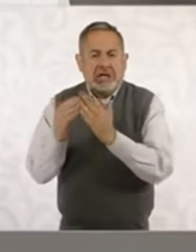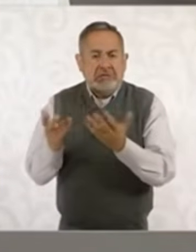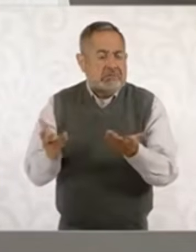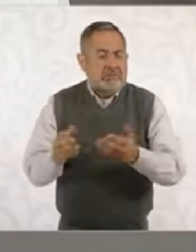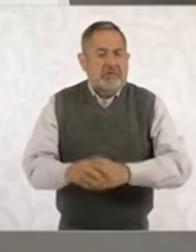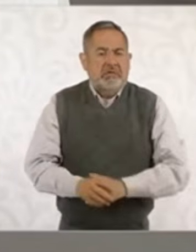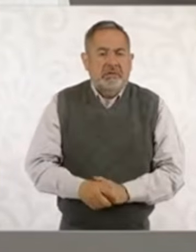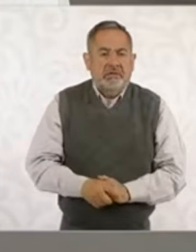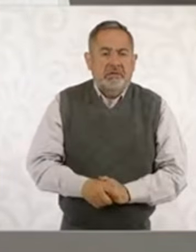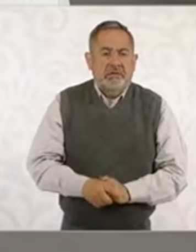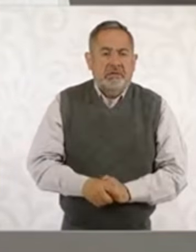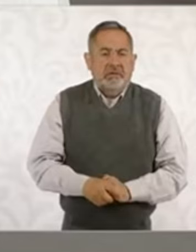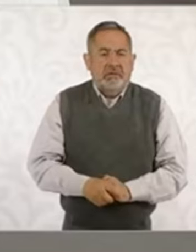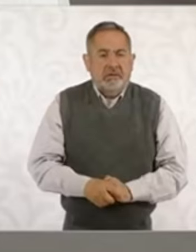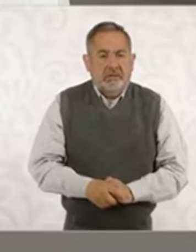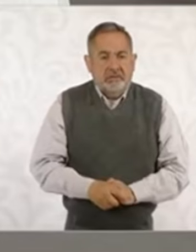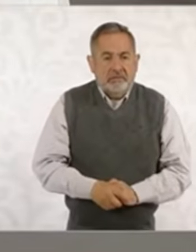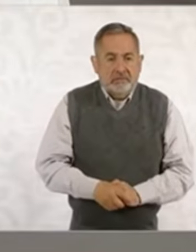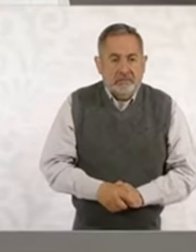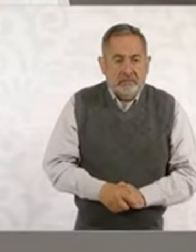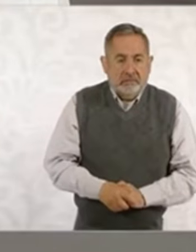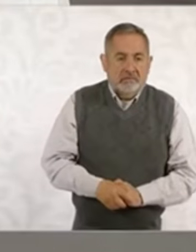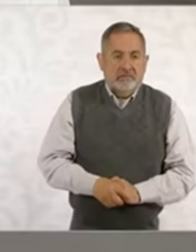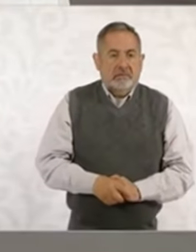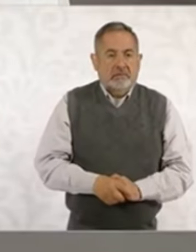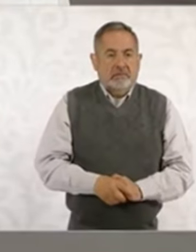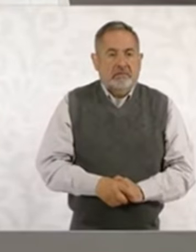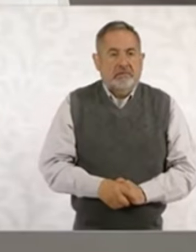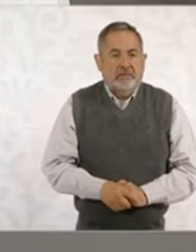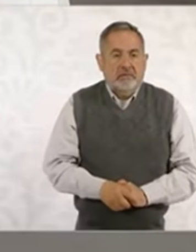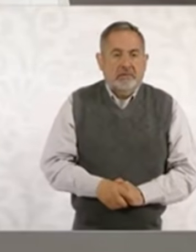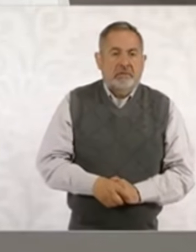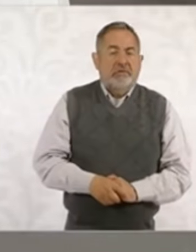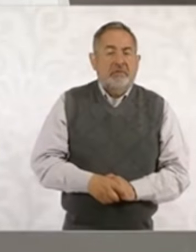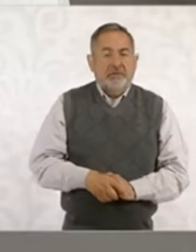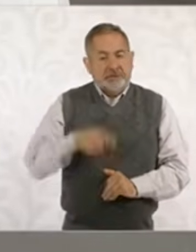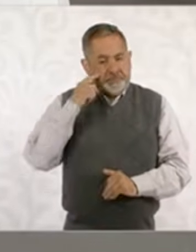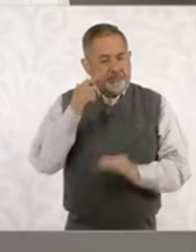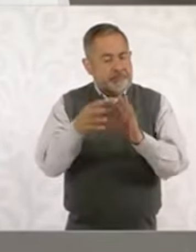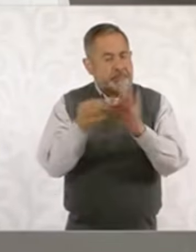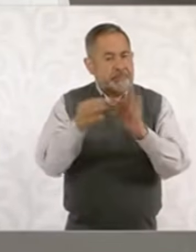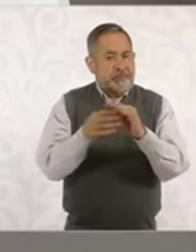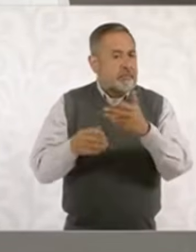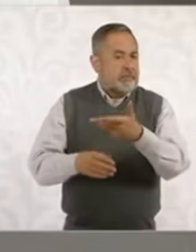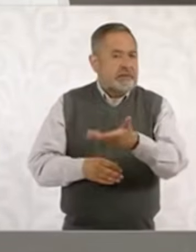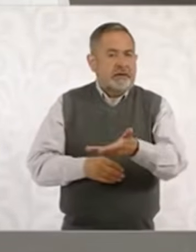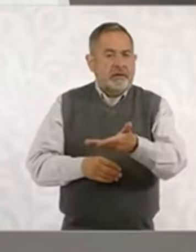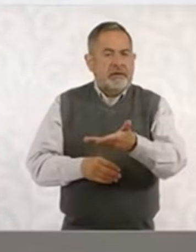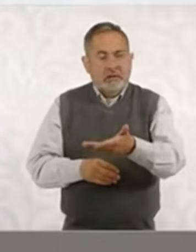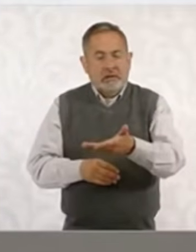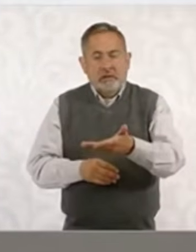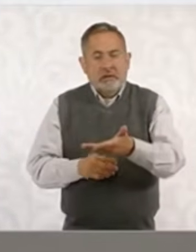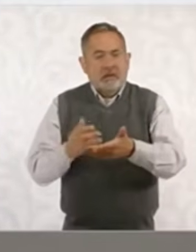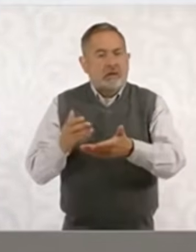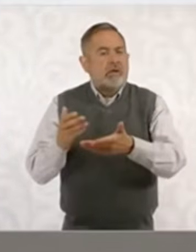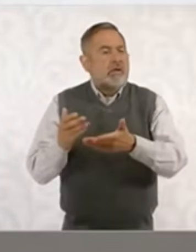El avance en obra y colocación de vivienda. Bueno, aquí decirles que dado que